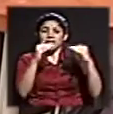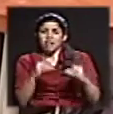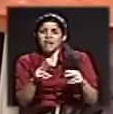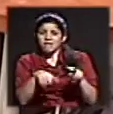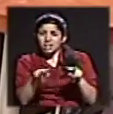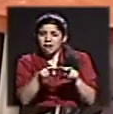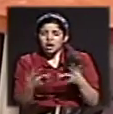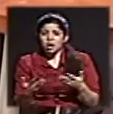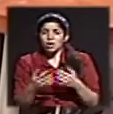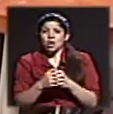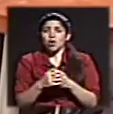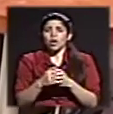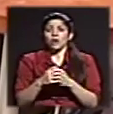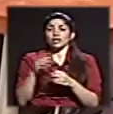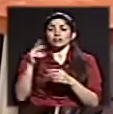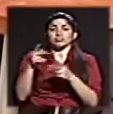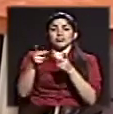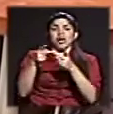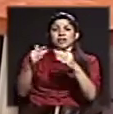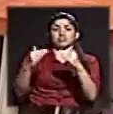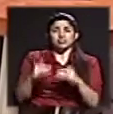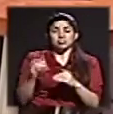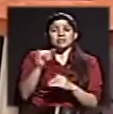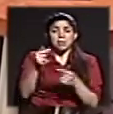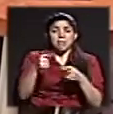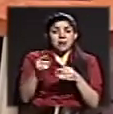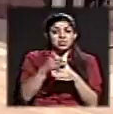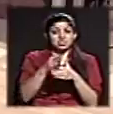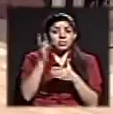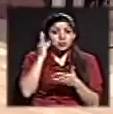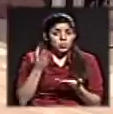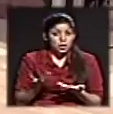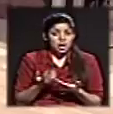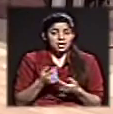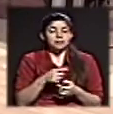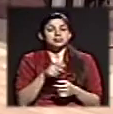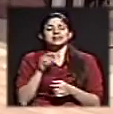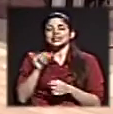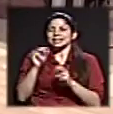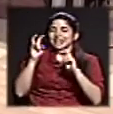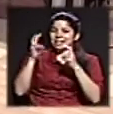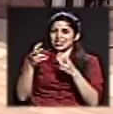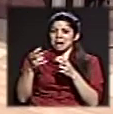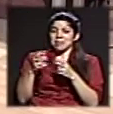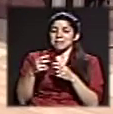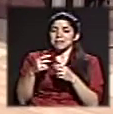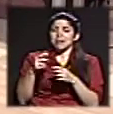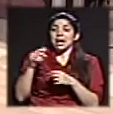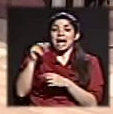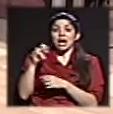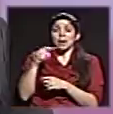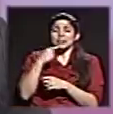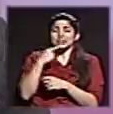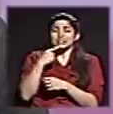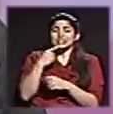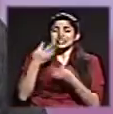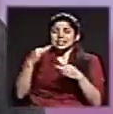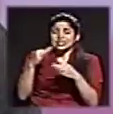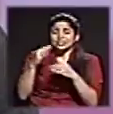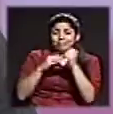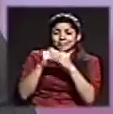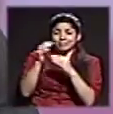desvalorizaciones y descalificaciones que se hacen también entre mujeres. Es un tema al que aspira la RECOM, ¿verdad? Que les decía, lograr